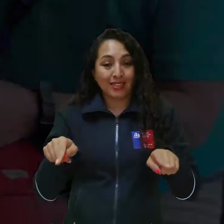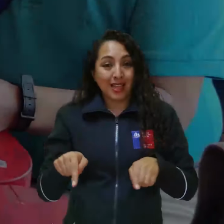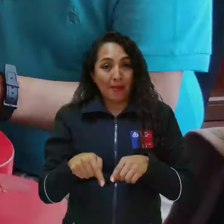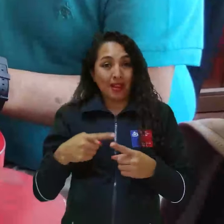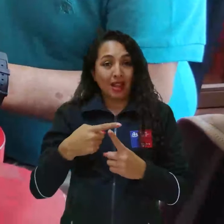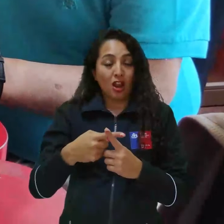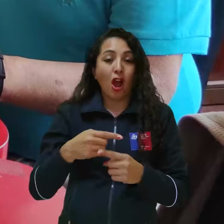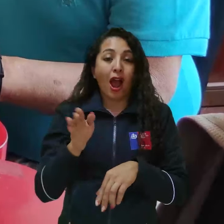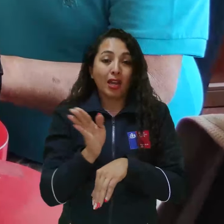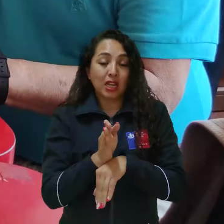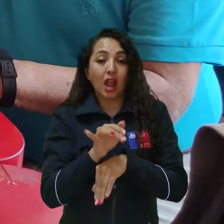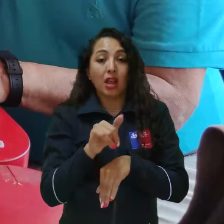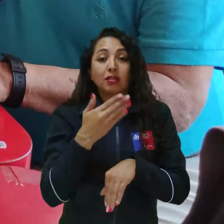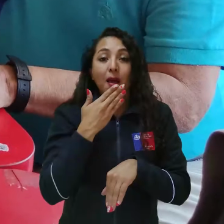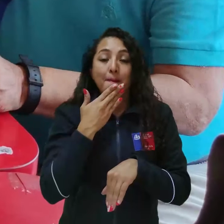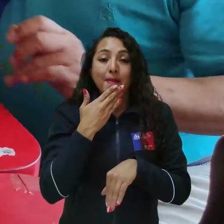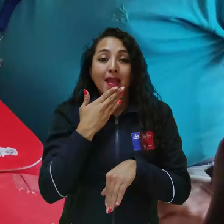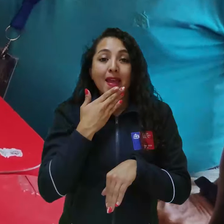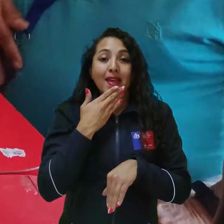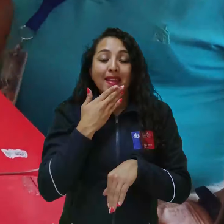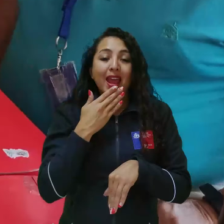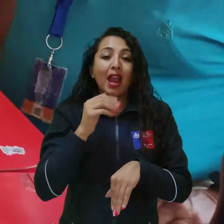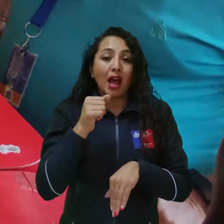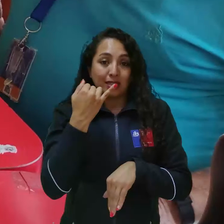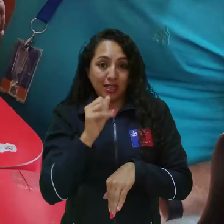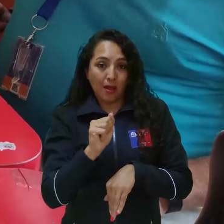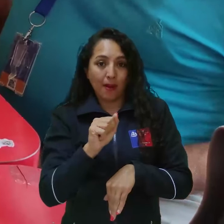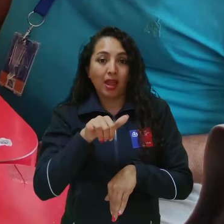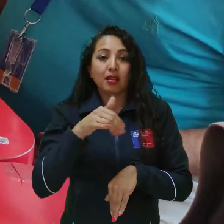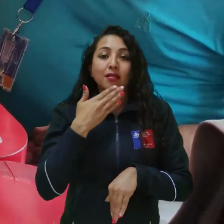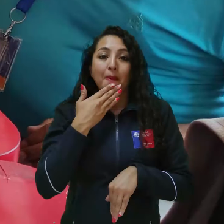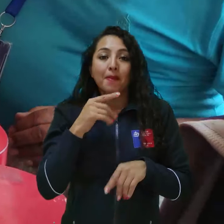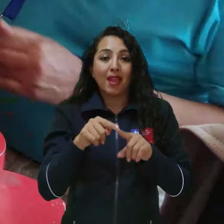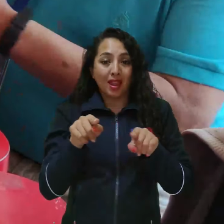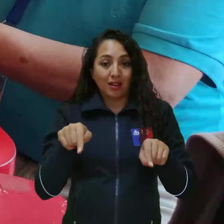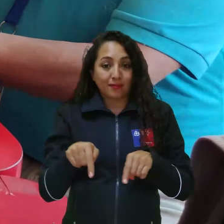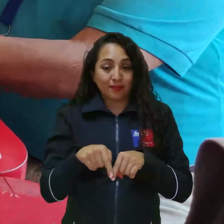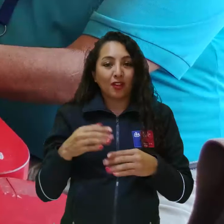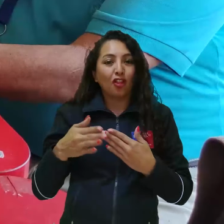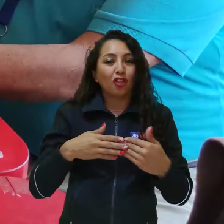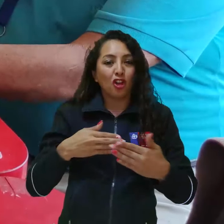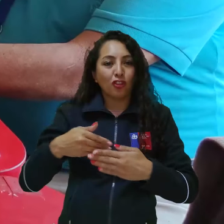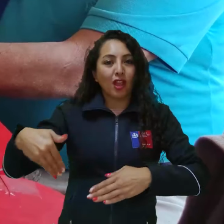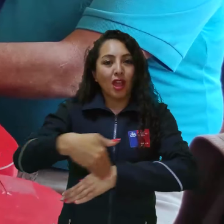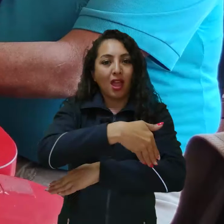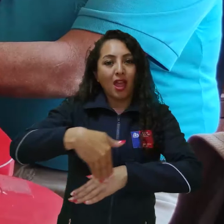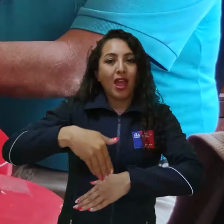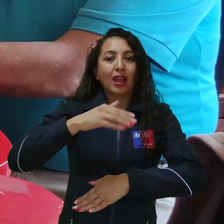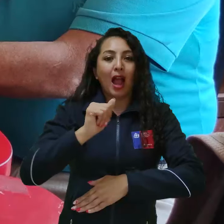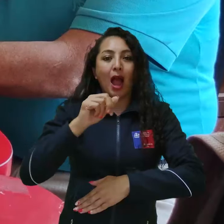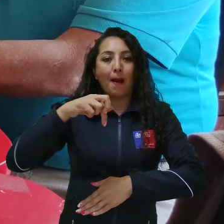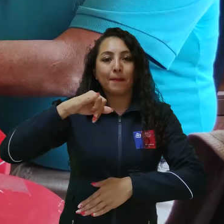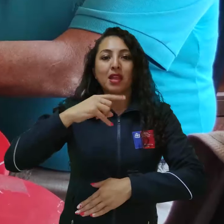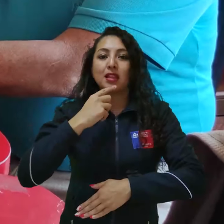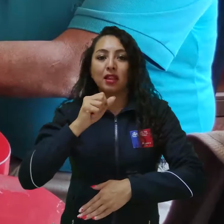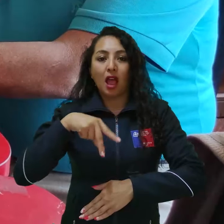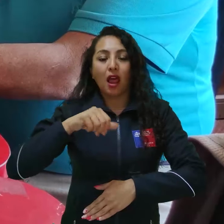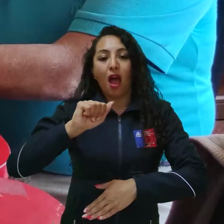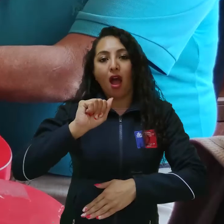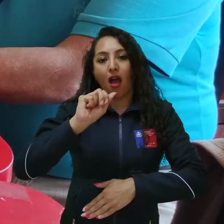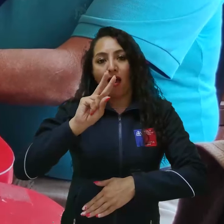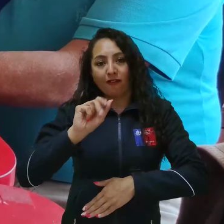el cementerio Arica, en el cementerio de San Miguel de Chapa el día sábado y en el cementerio Arica de Capitán Ábalos el día